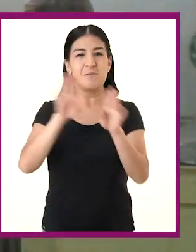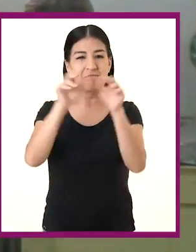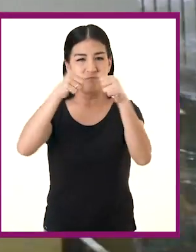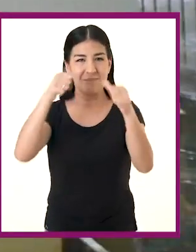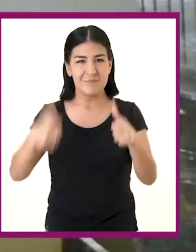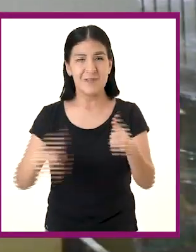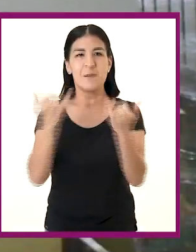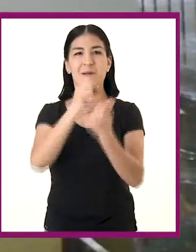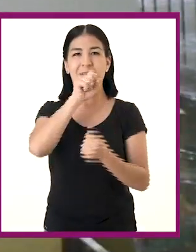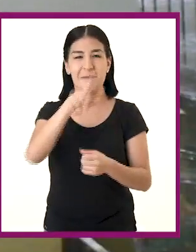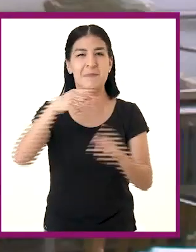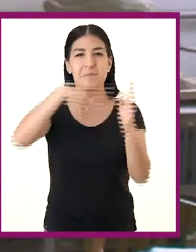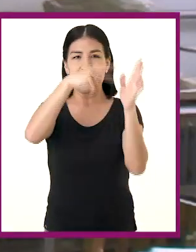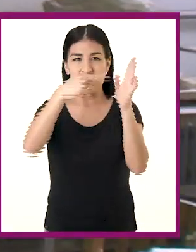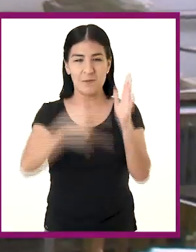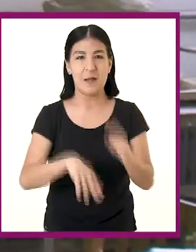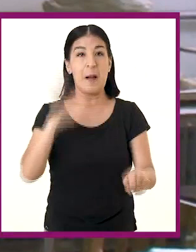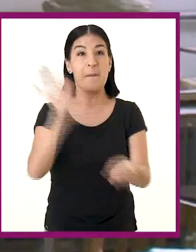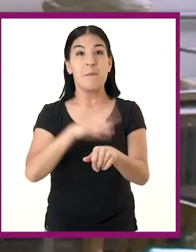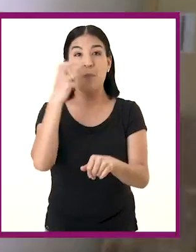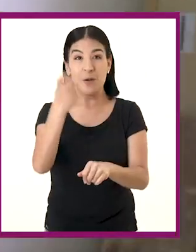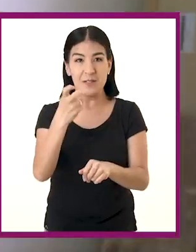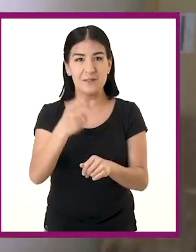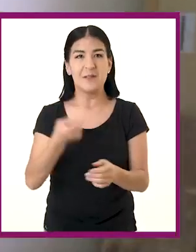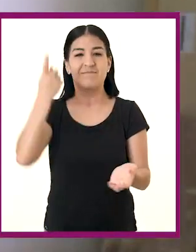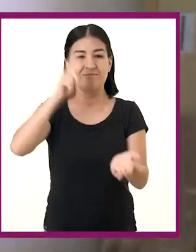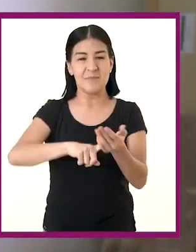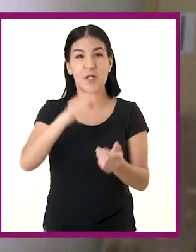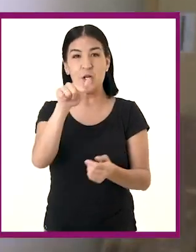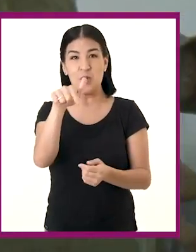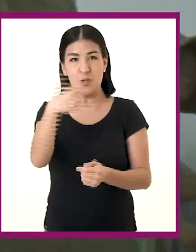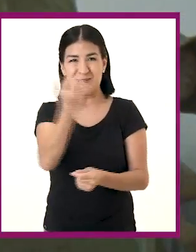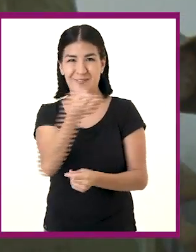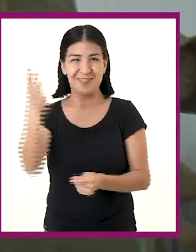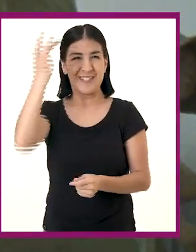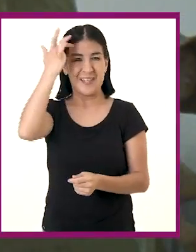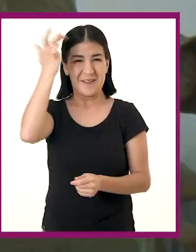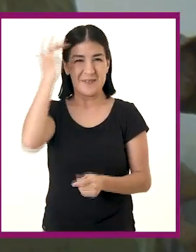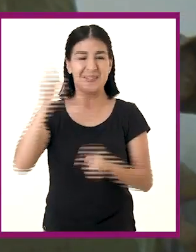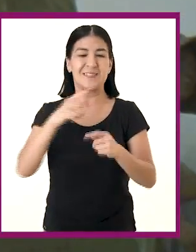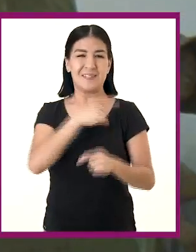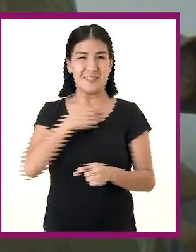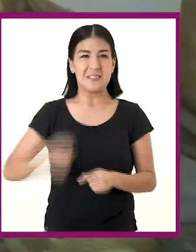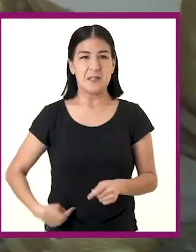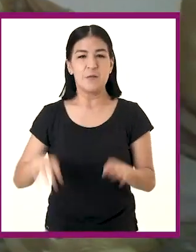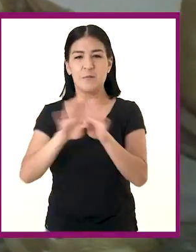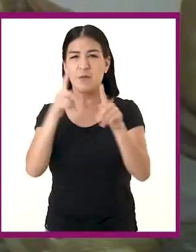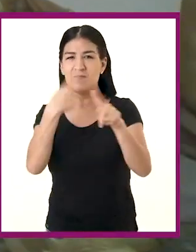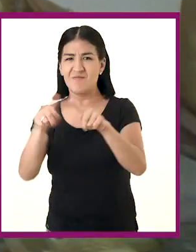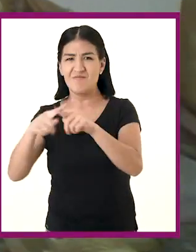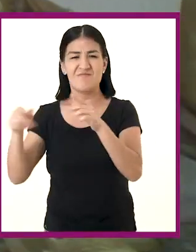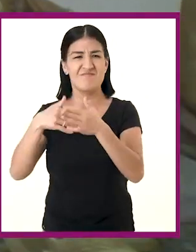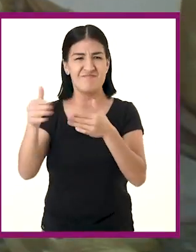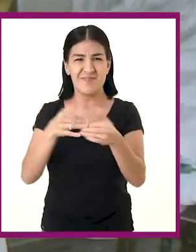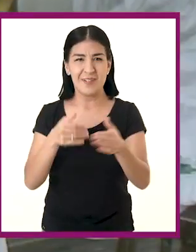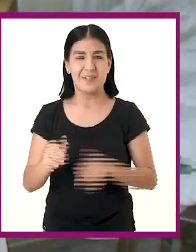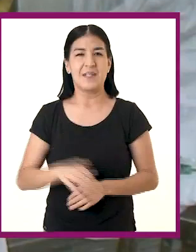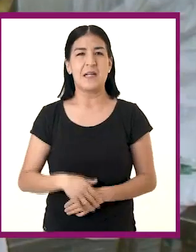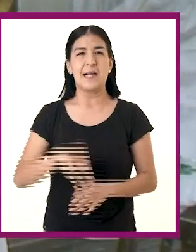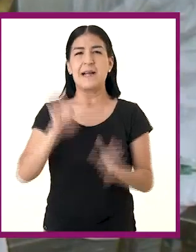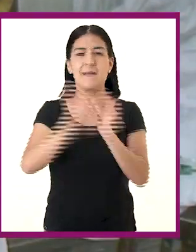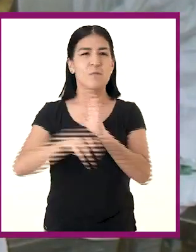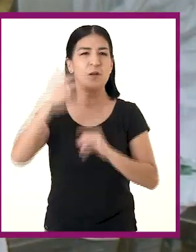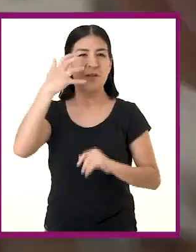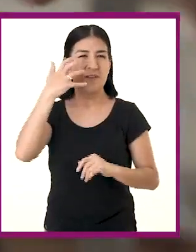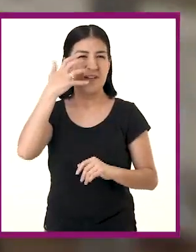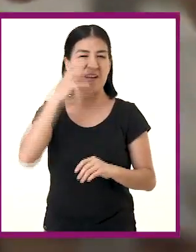los animales que existen tanto en esculturas como en pinturas. Por eso, dentro de las 12 cabezas encontramos estilos